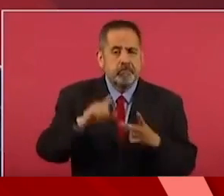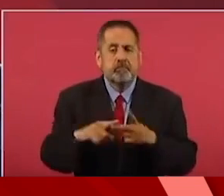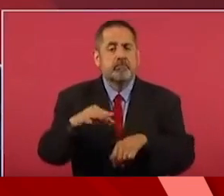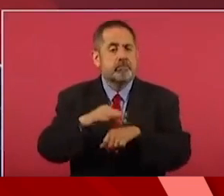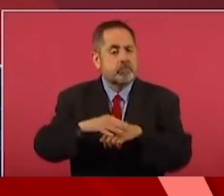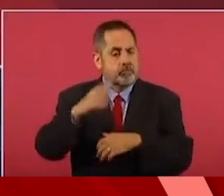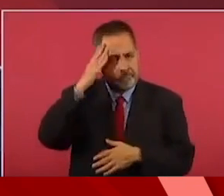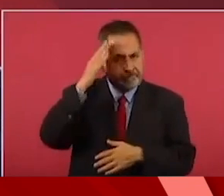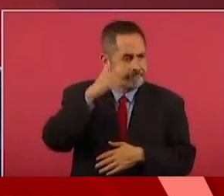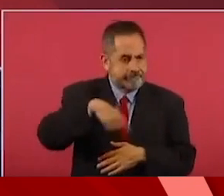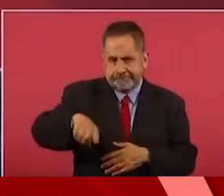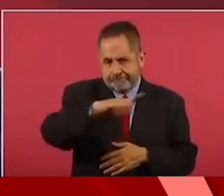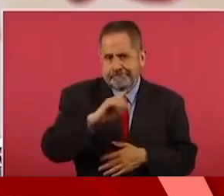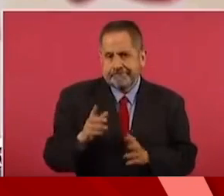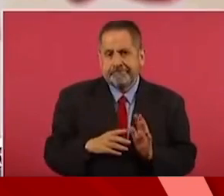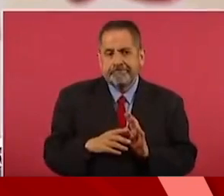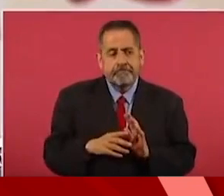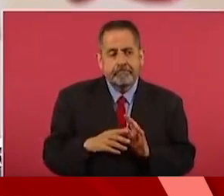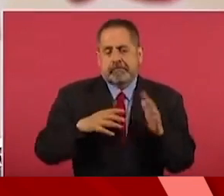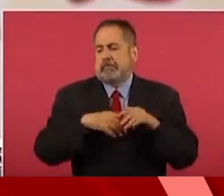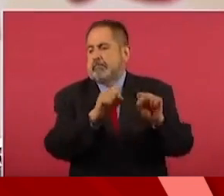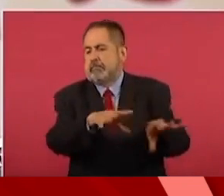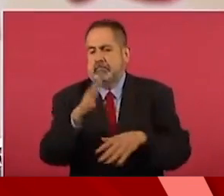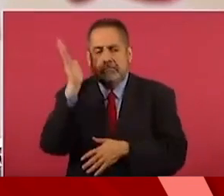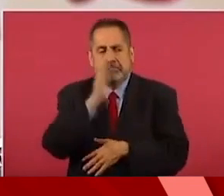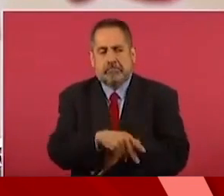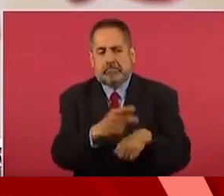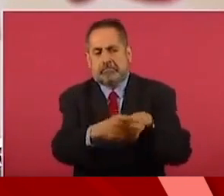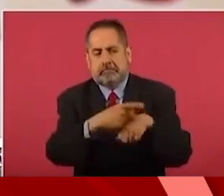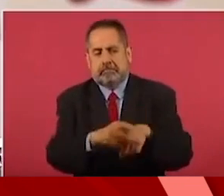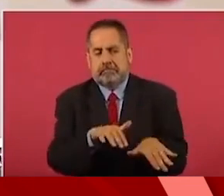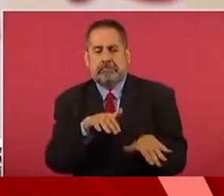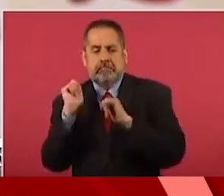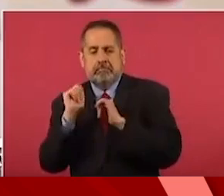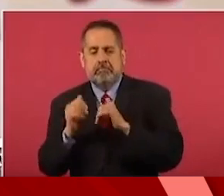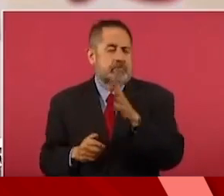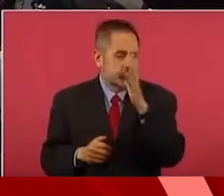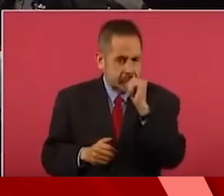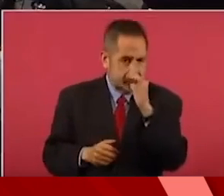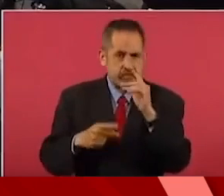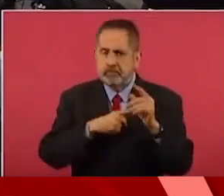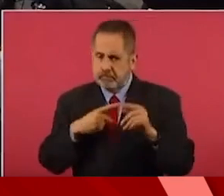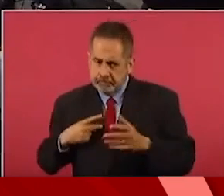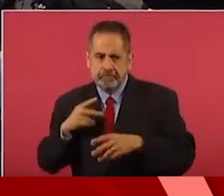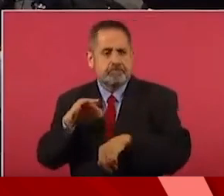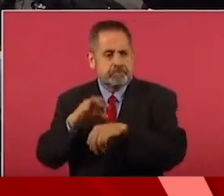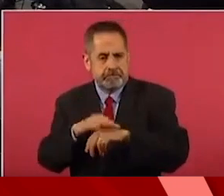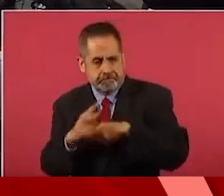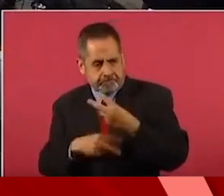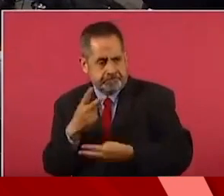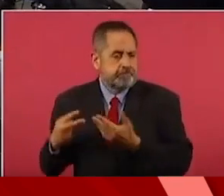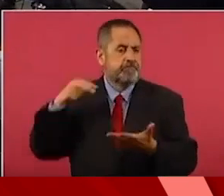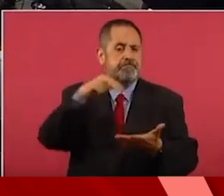generales, dejar a un lado los sitios que no tengan, más lejanos, o que tengan condiciones no del todo